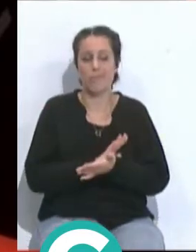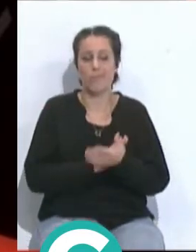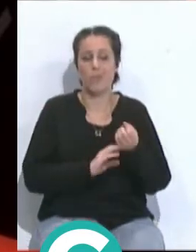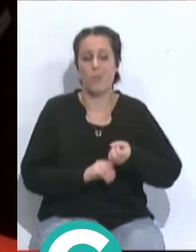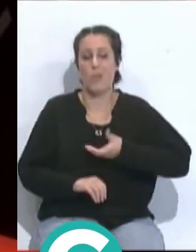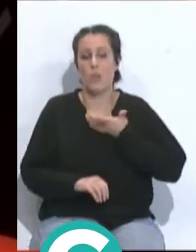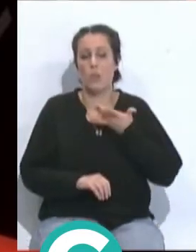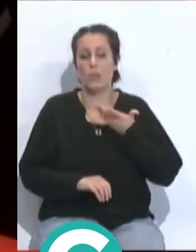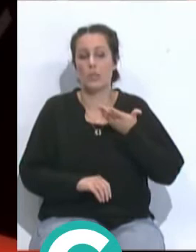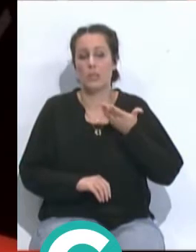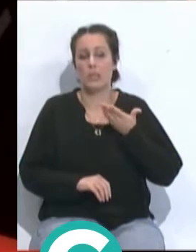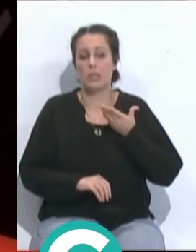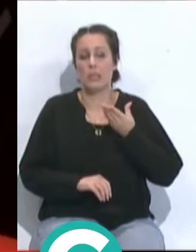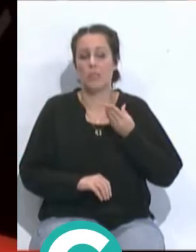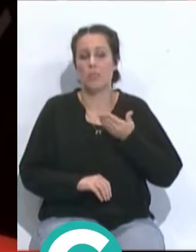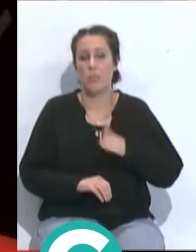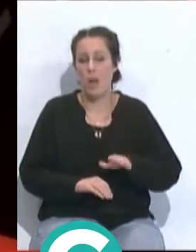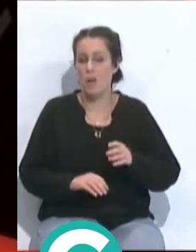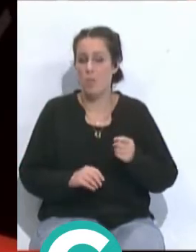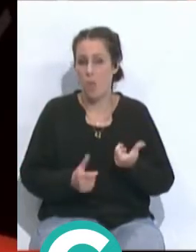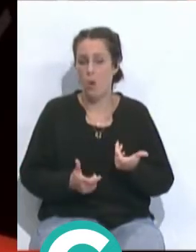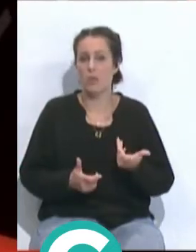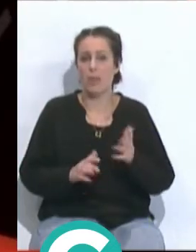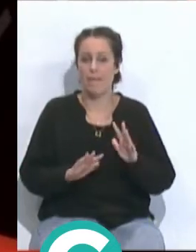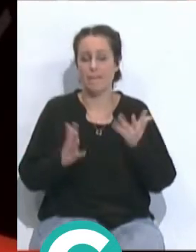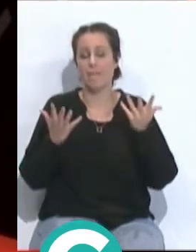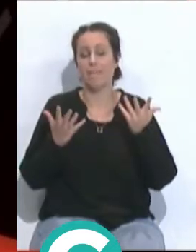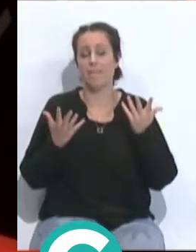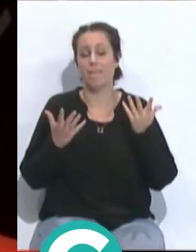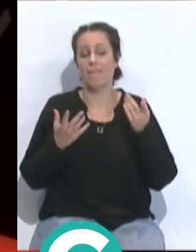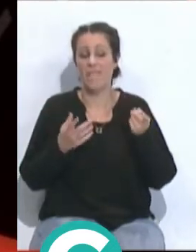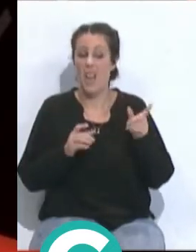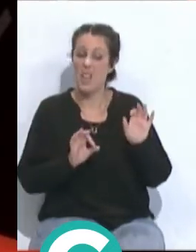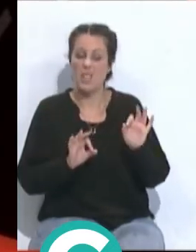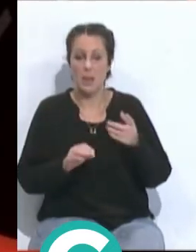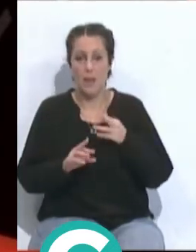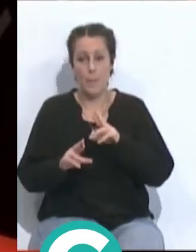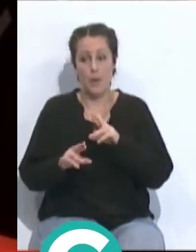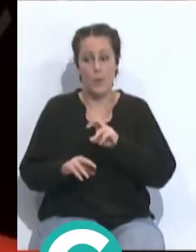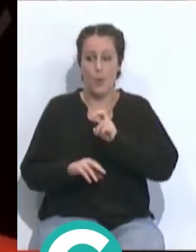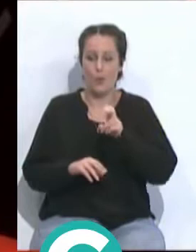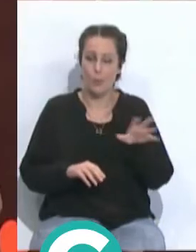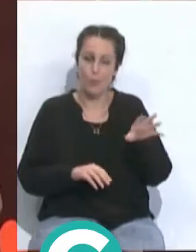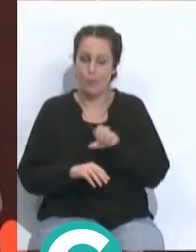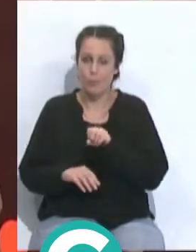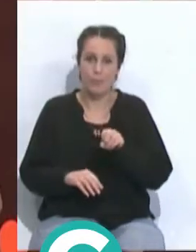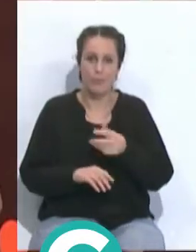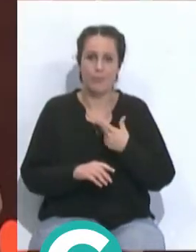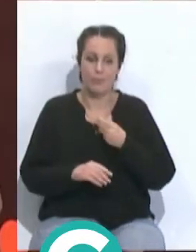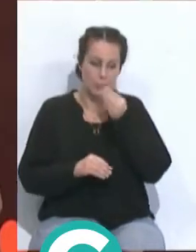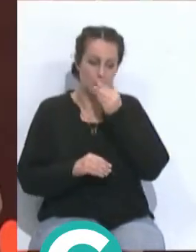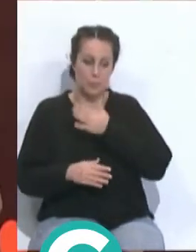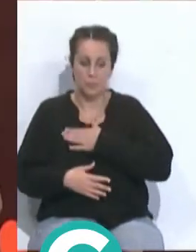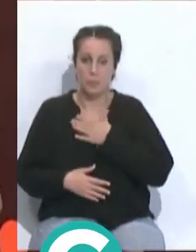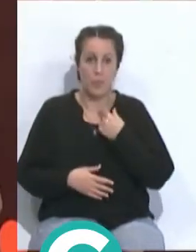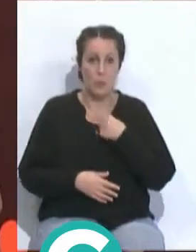ese espíritu, ¿no? Tan revolucionario, esperemos que tomen el relevo. Eso es. Sí, que no se pierda,